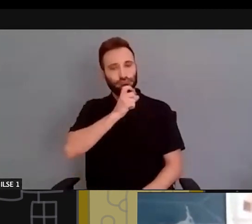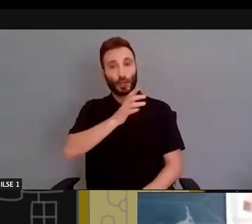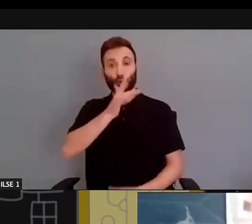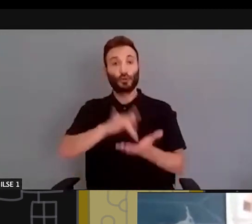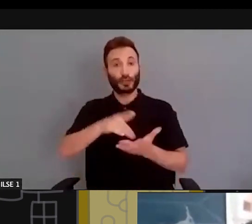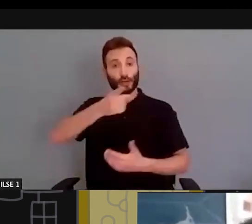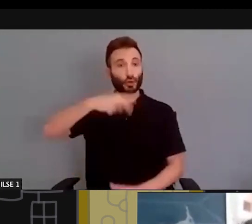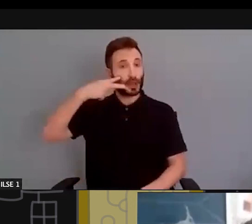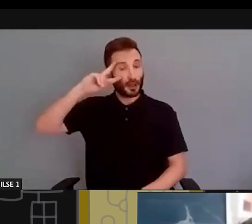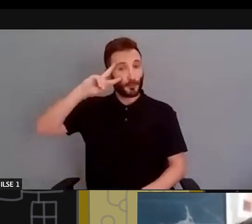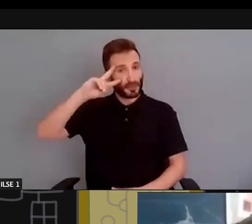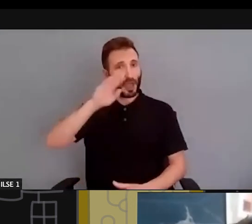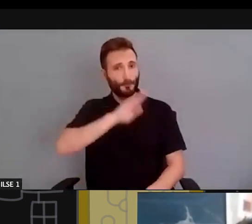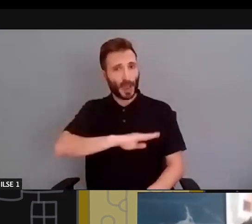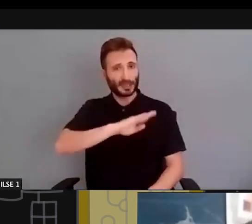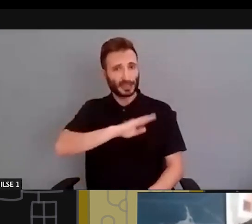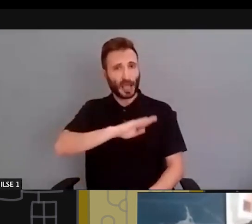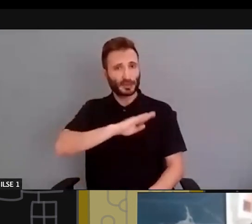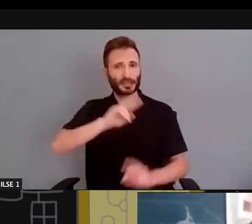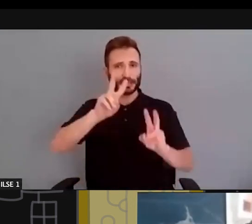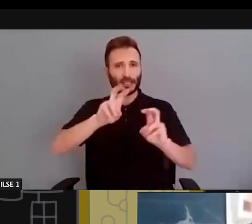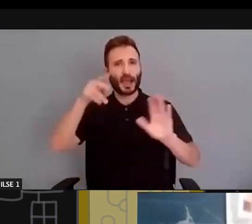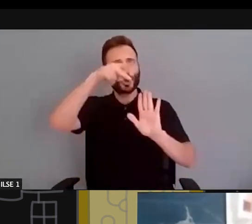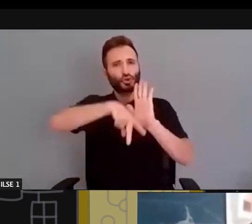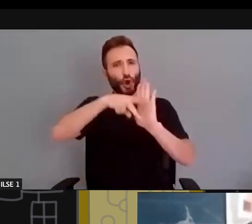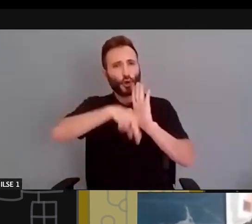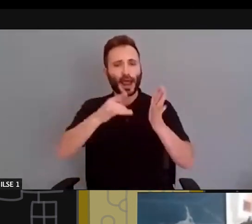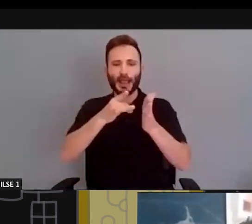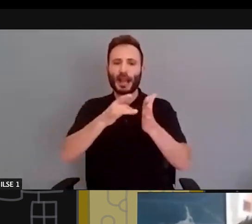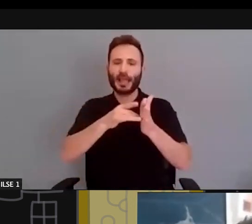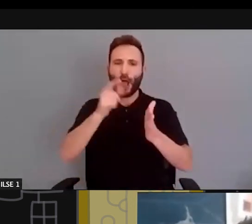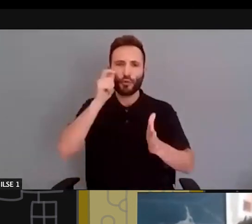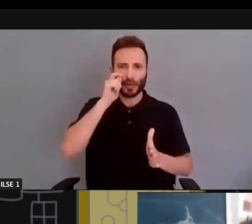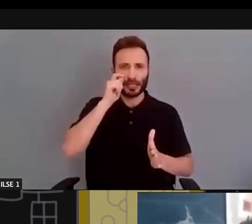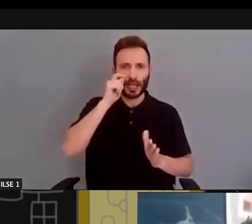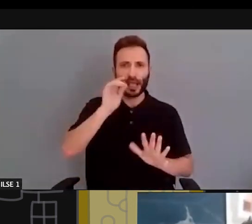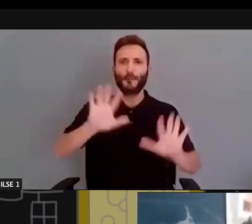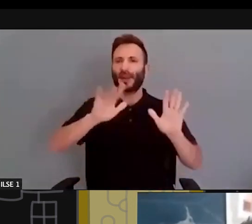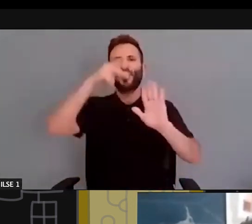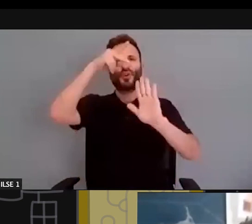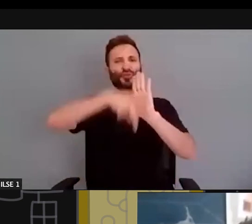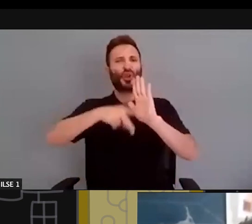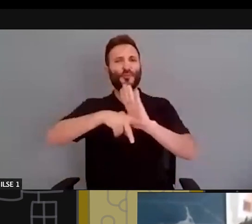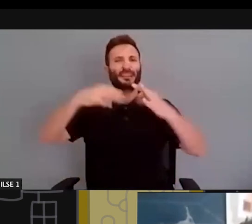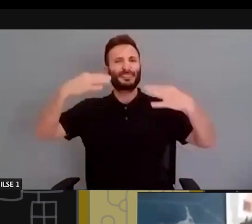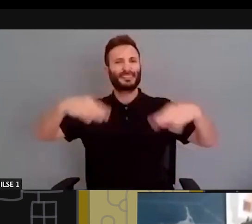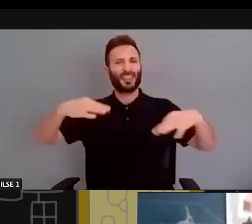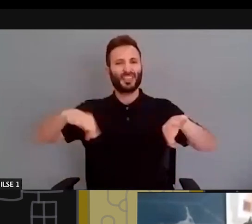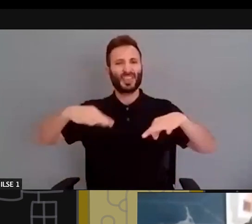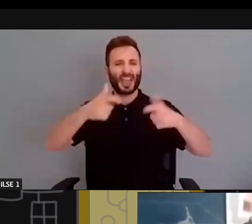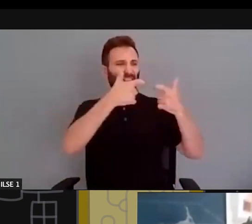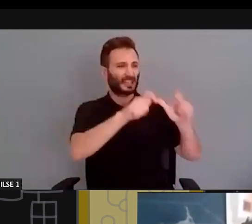en elaborar normas en materia de calidad turística, pero eran normas verticales, sectoriales, por cada